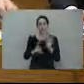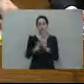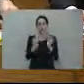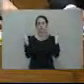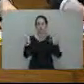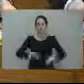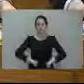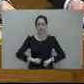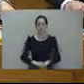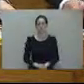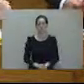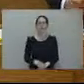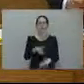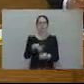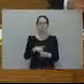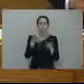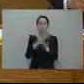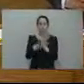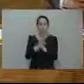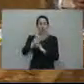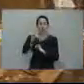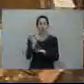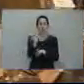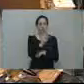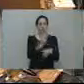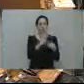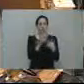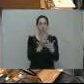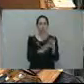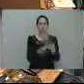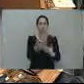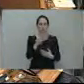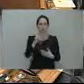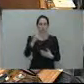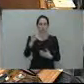Para la explicación de voto tiene en primer lugar la palabra el Grupo Mixto.